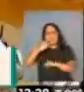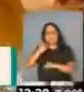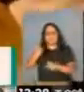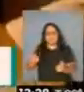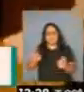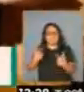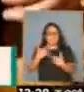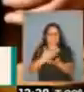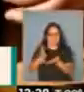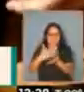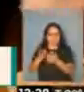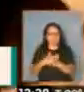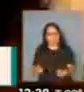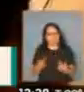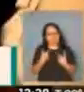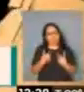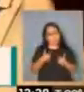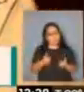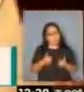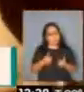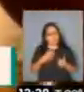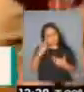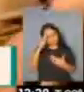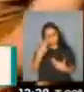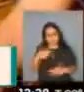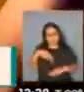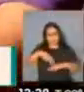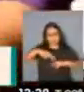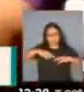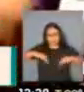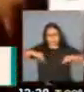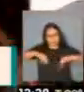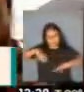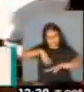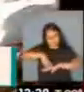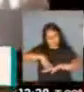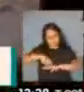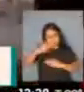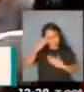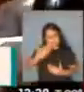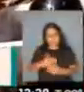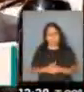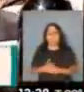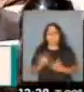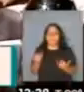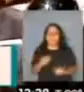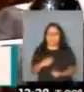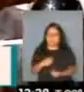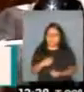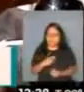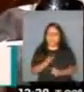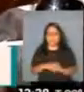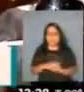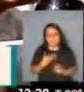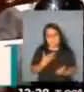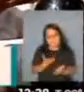vaya bien uno se pone en presencia de de la pachamama y eh con toda fe